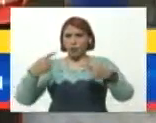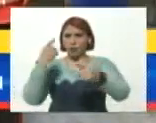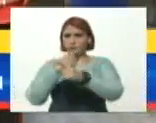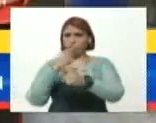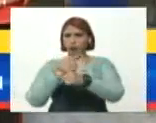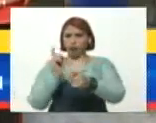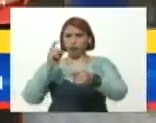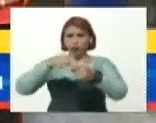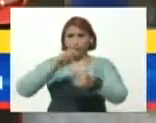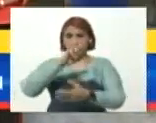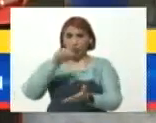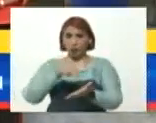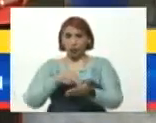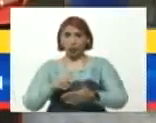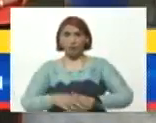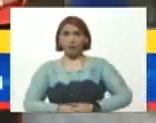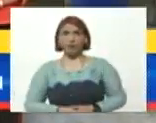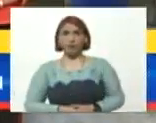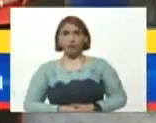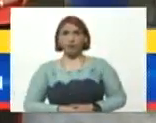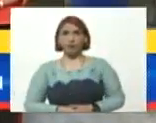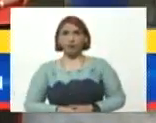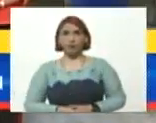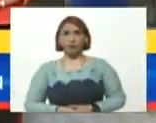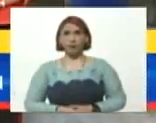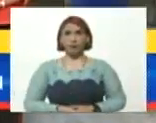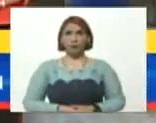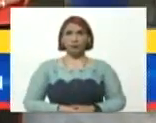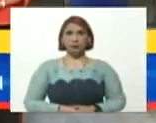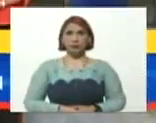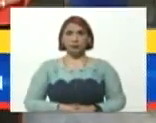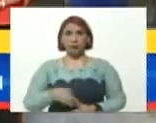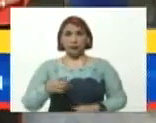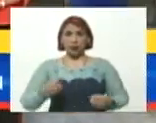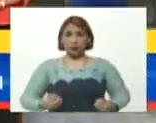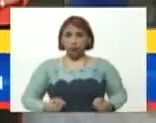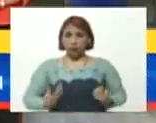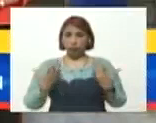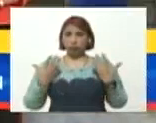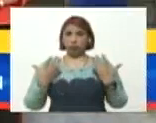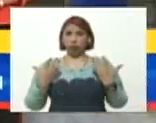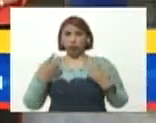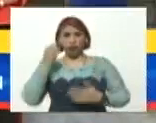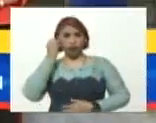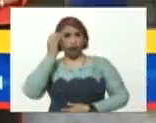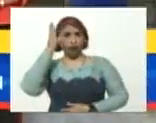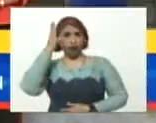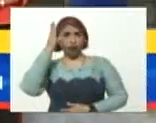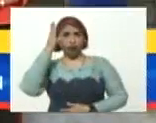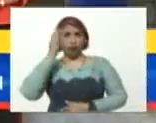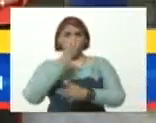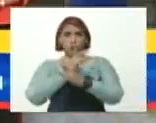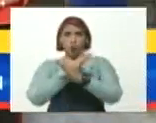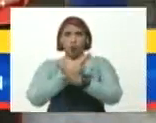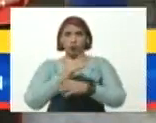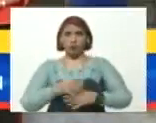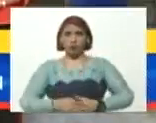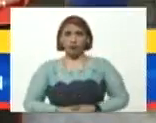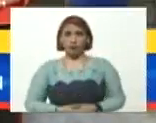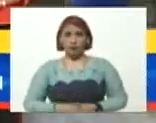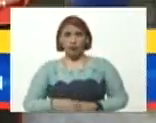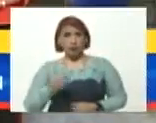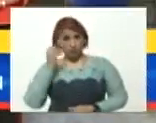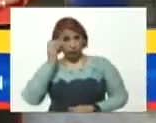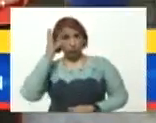selección nacional, eso se va a expresar en capacidad de juego. Capacidad